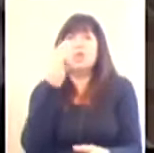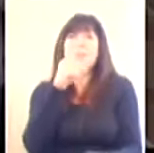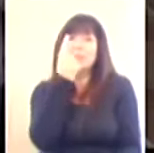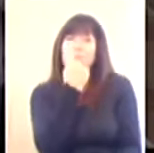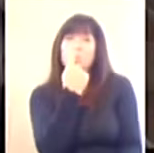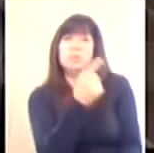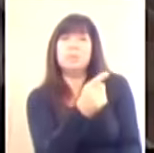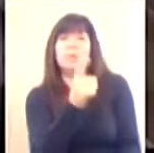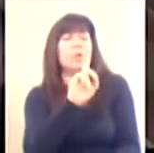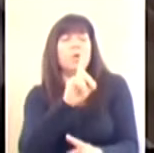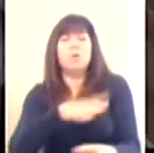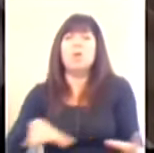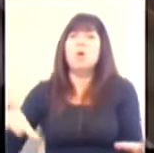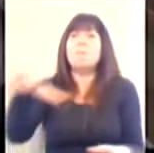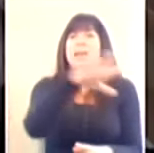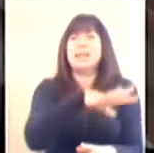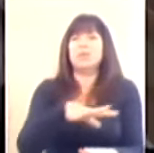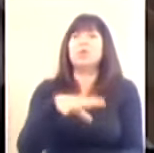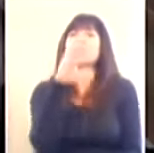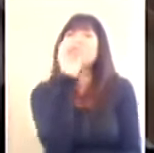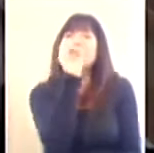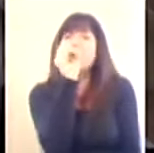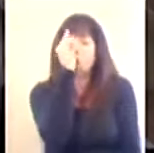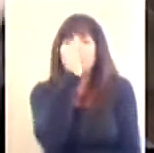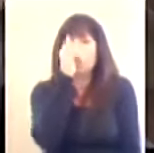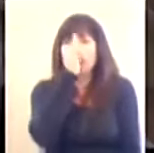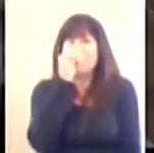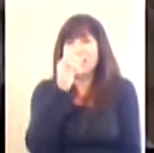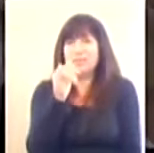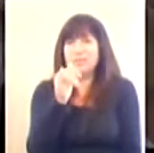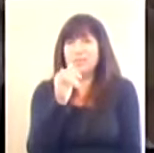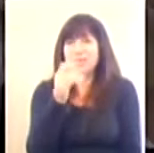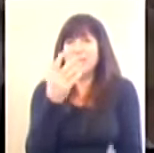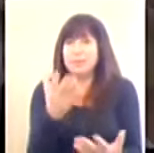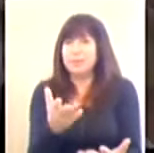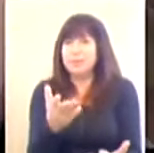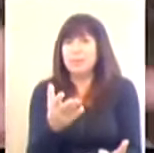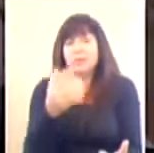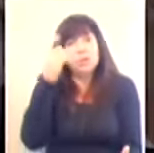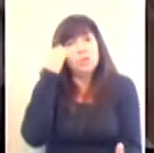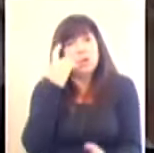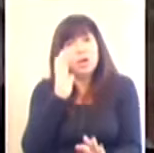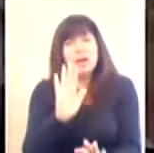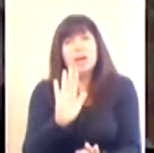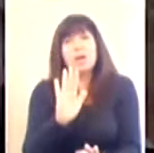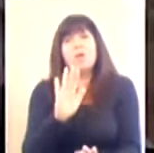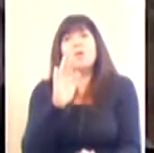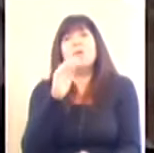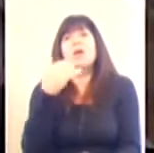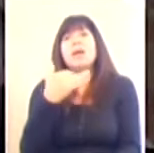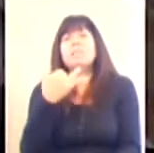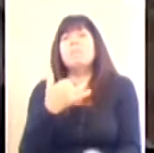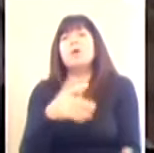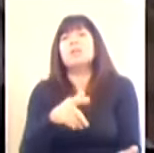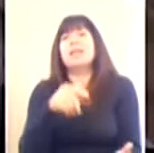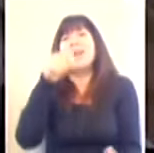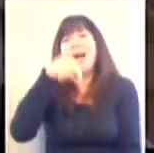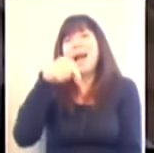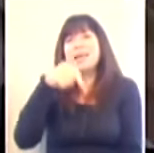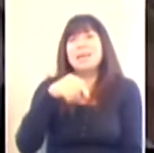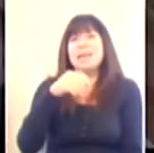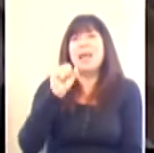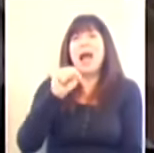yo creo que hay que tener una visión de portafolio. Yo creo que para darles un ejemplo, aquí en Ámsterdam, que es